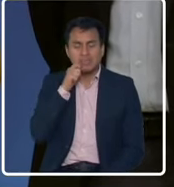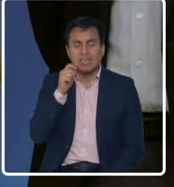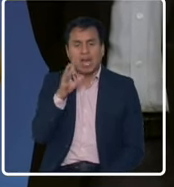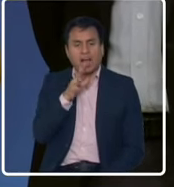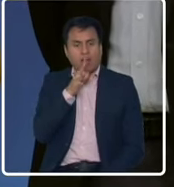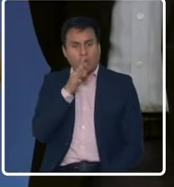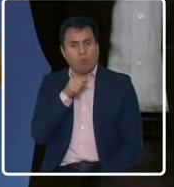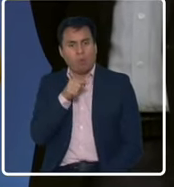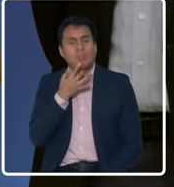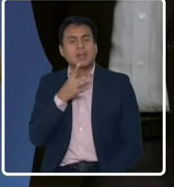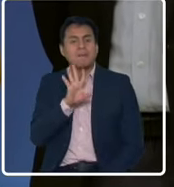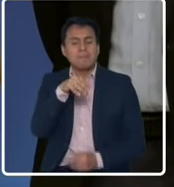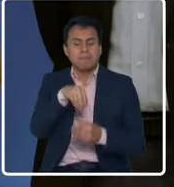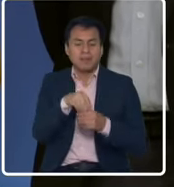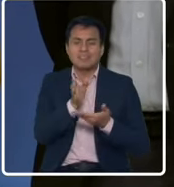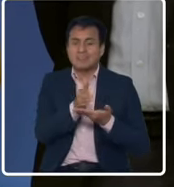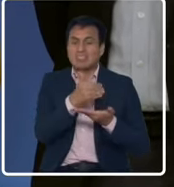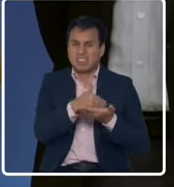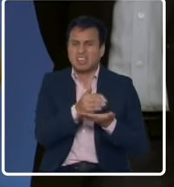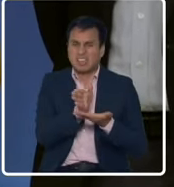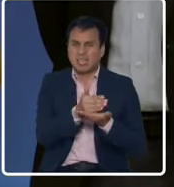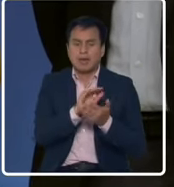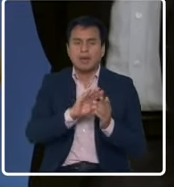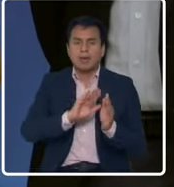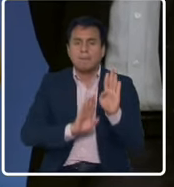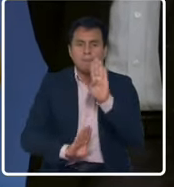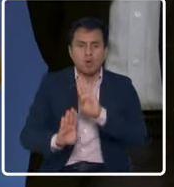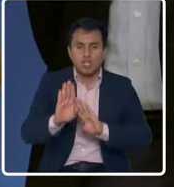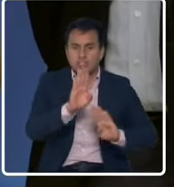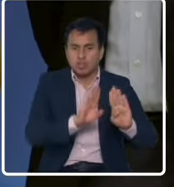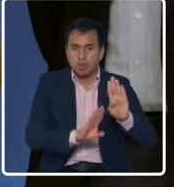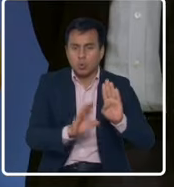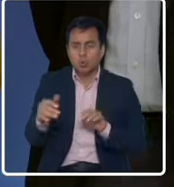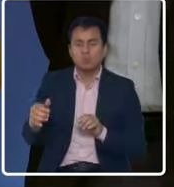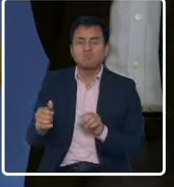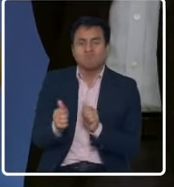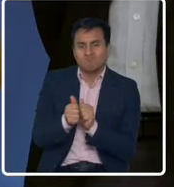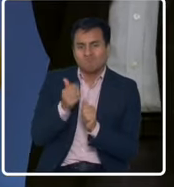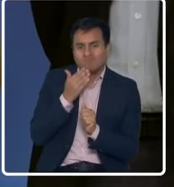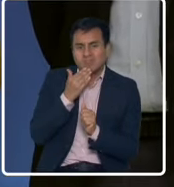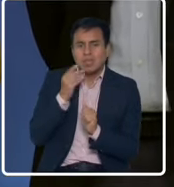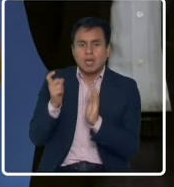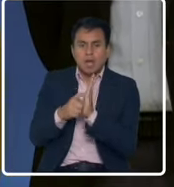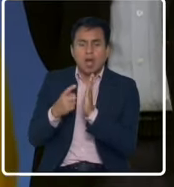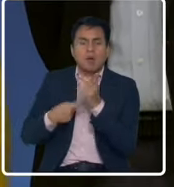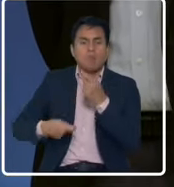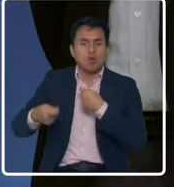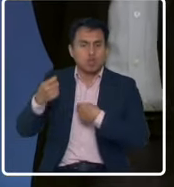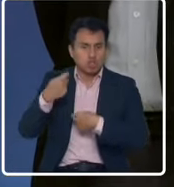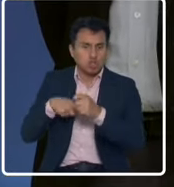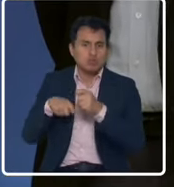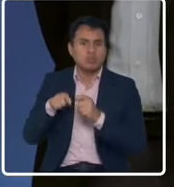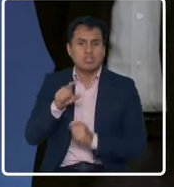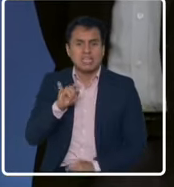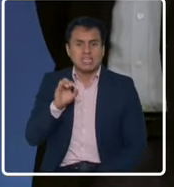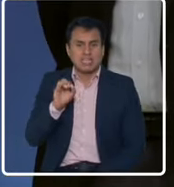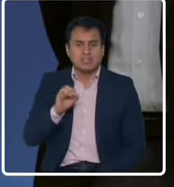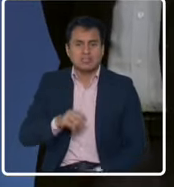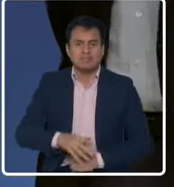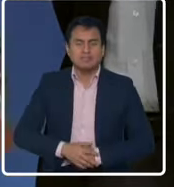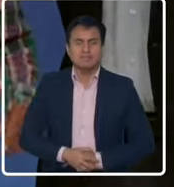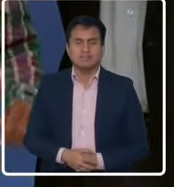inédito porque es parte de una estrategia la protección junto con la producción del